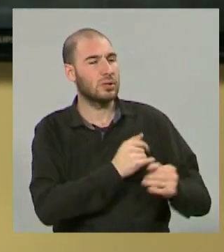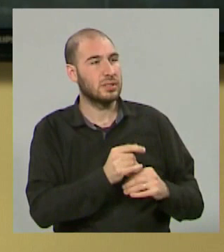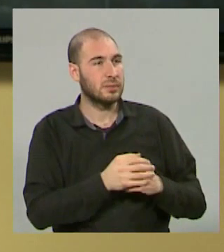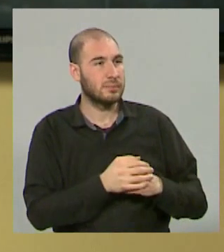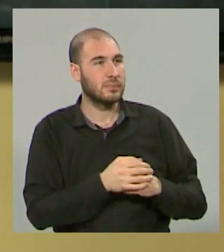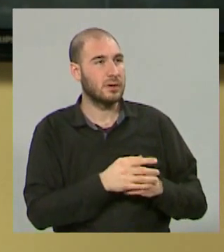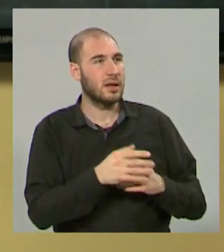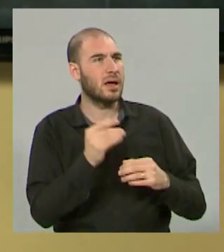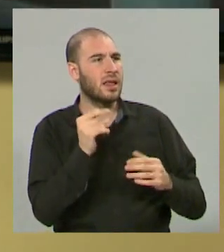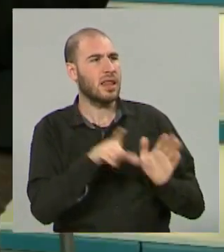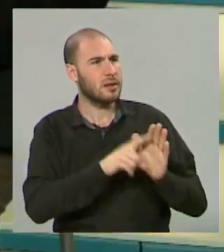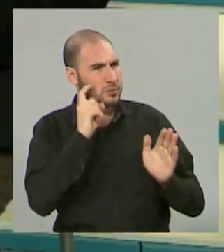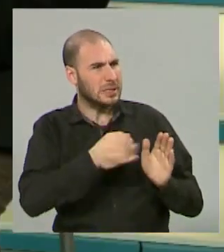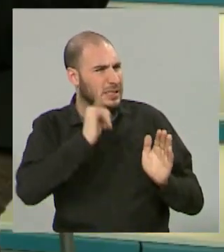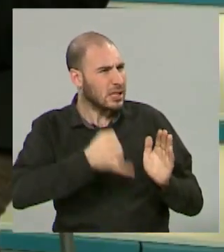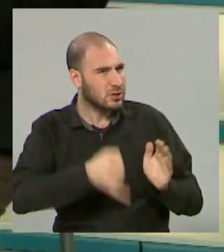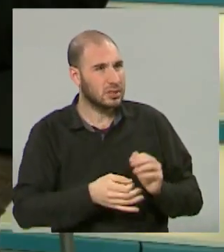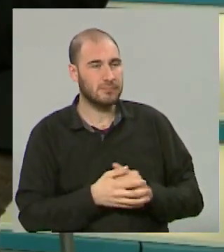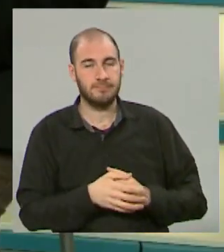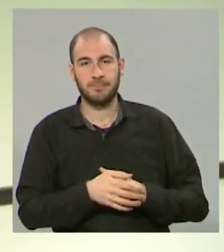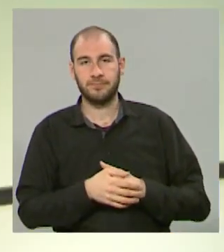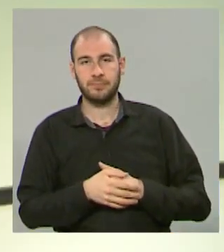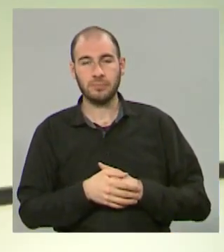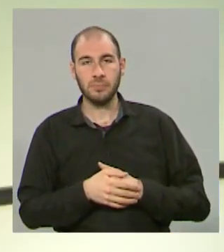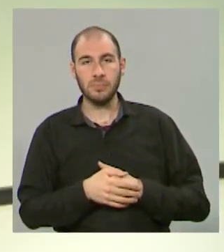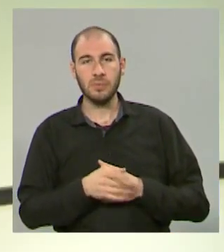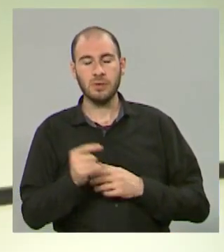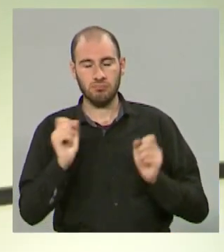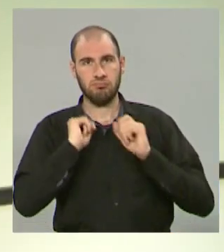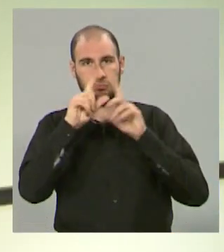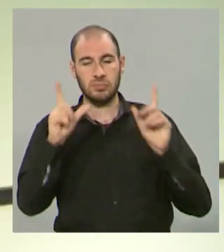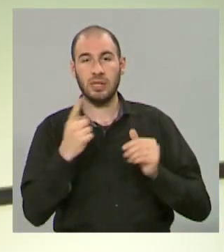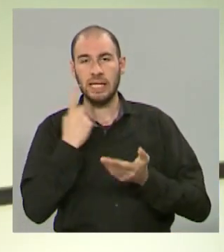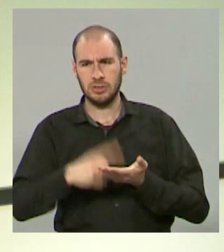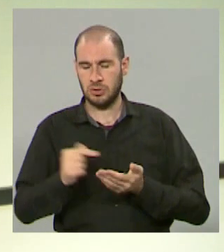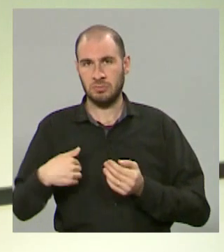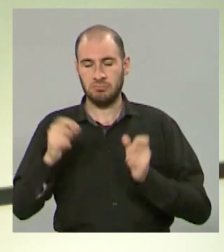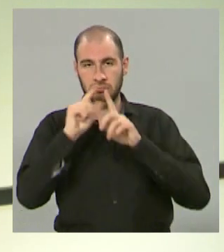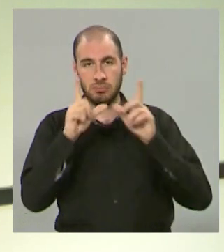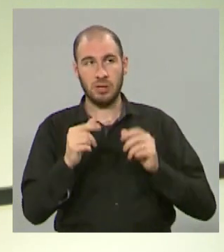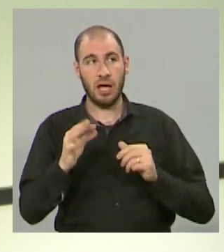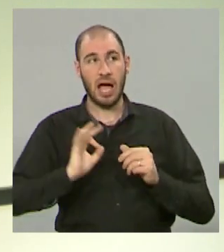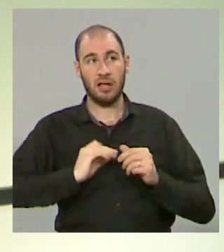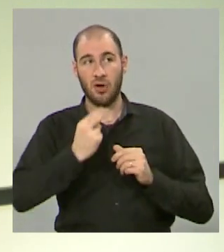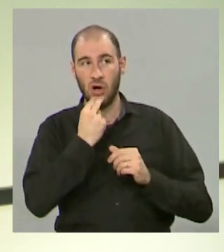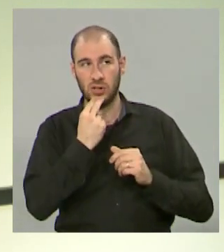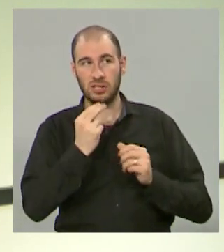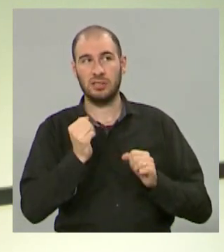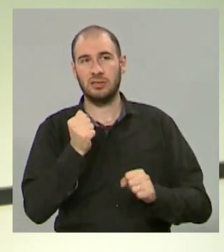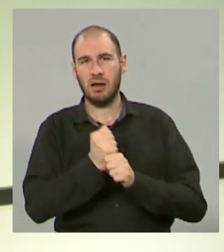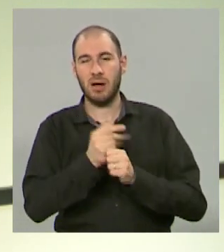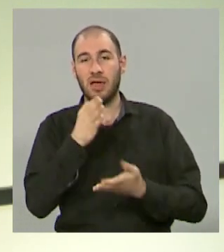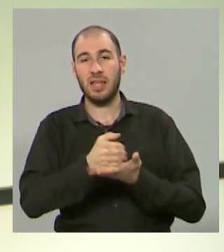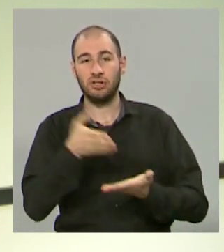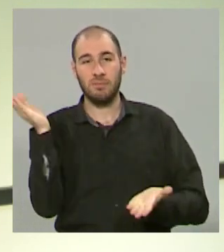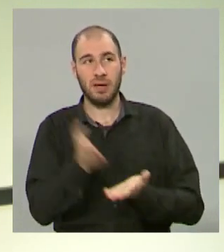la figura del delito? Bueno, lo que me llamó la atención del fallo, yo hace 11 años que me dedico al derecho